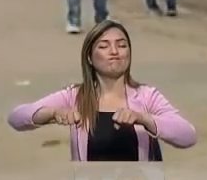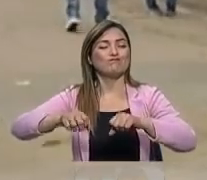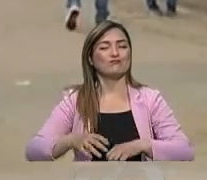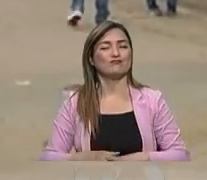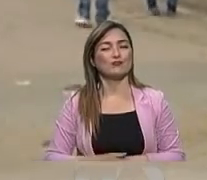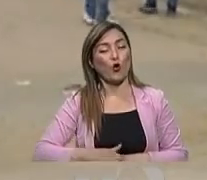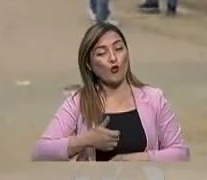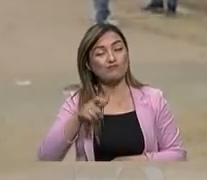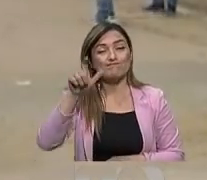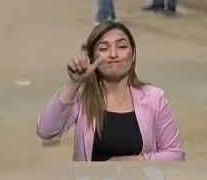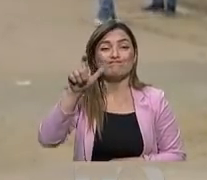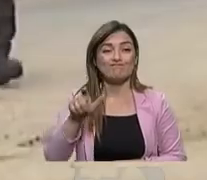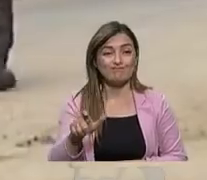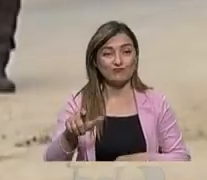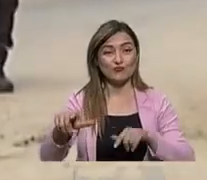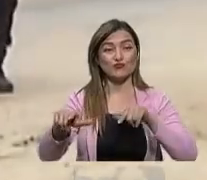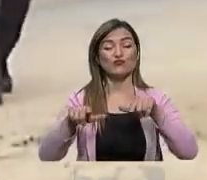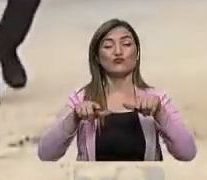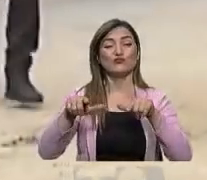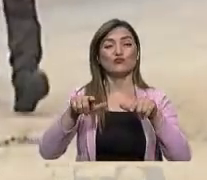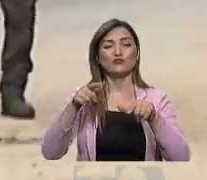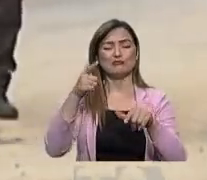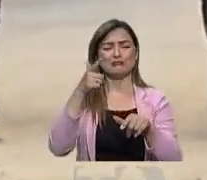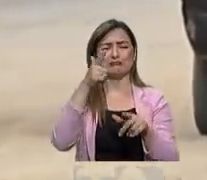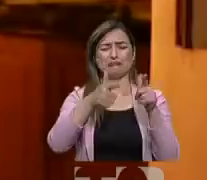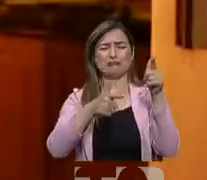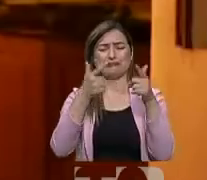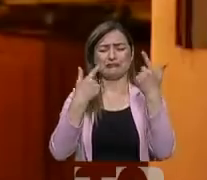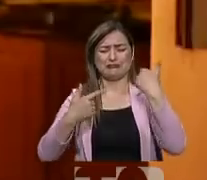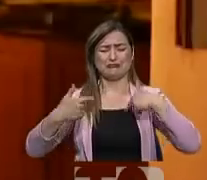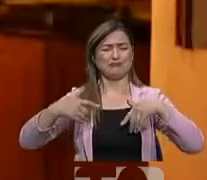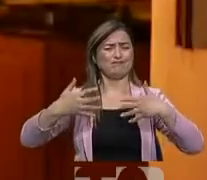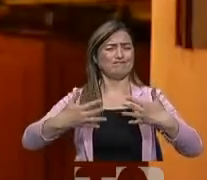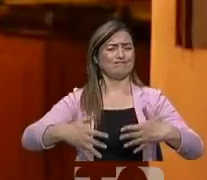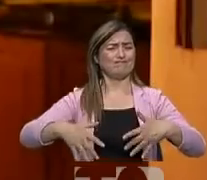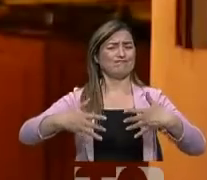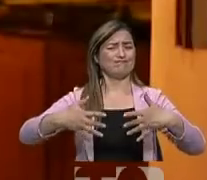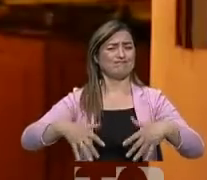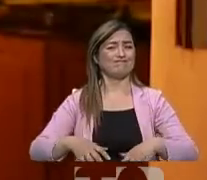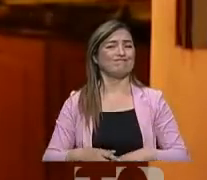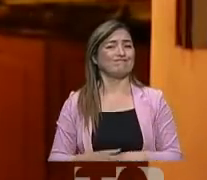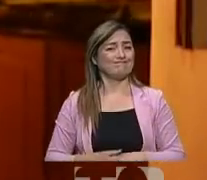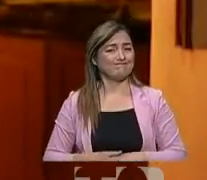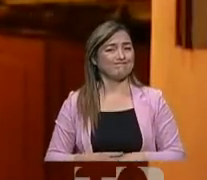ciudadano que se encontraba también en el sector resultó herido de gravedad. Se convirtió en el daño colateral.